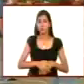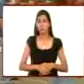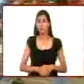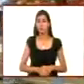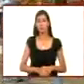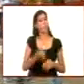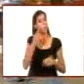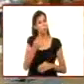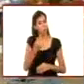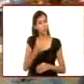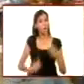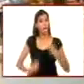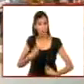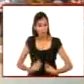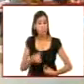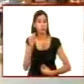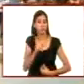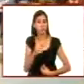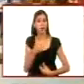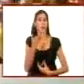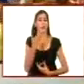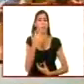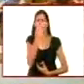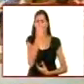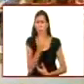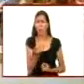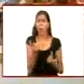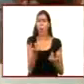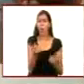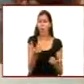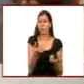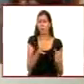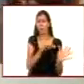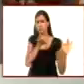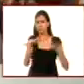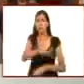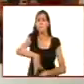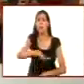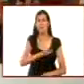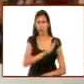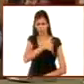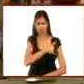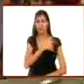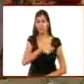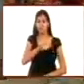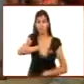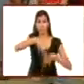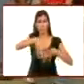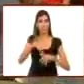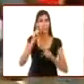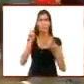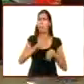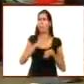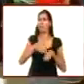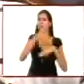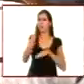en evidencia su desesperación. No solo con una pobre convocatoria en la plaza del rectorado, sino con unos marchistas que no sabían por qué